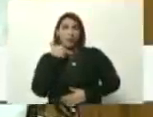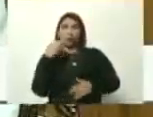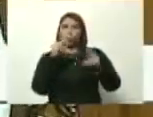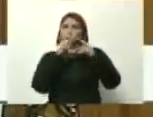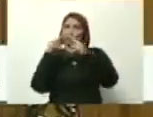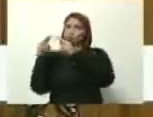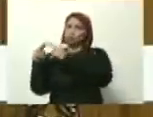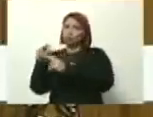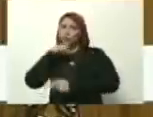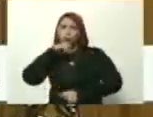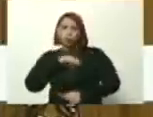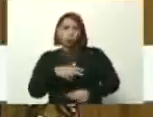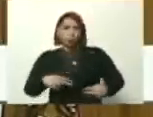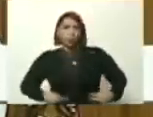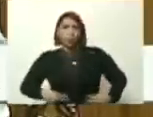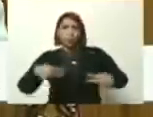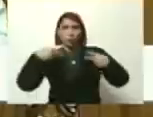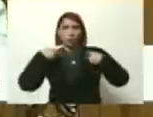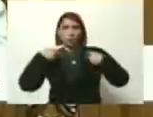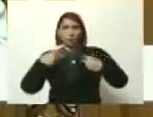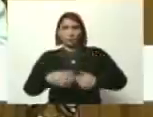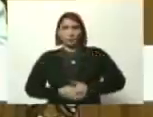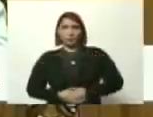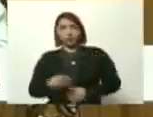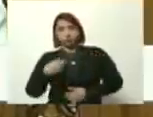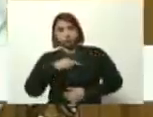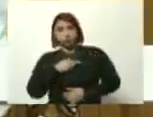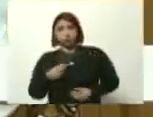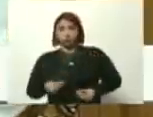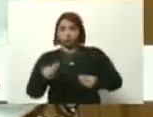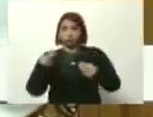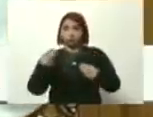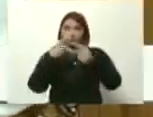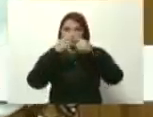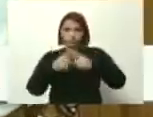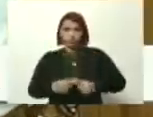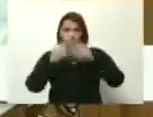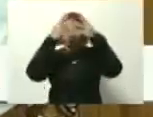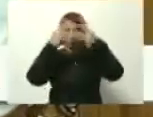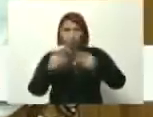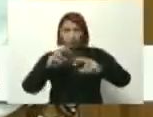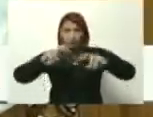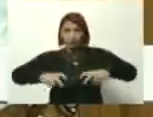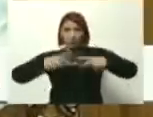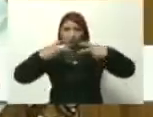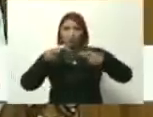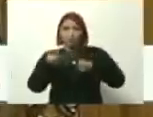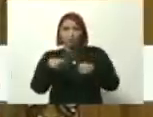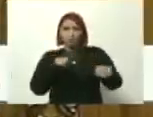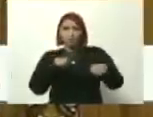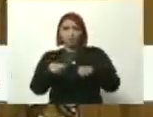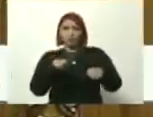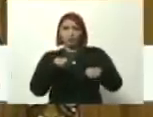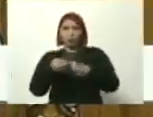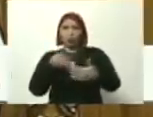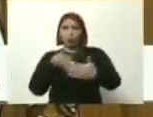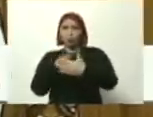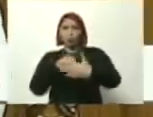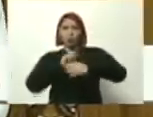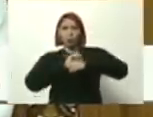la historia de la humanidad. Y hemos traído las cifras actualizadas en el control de la